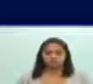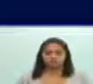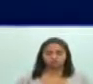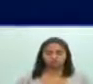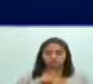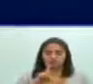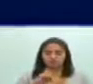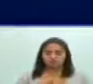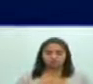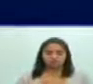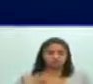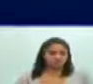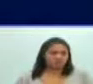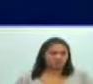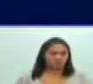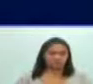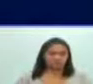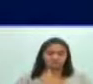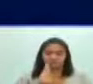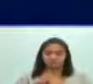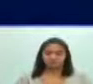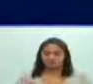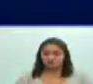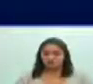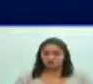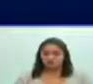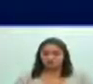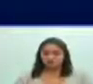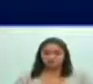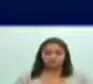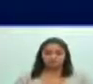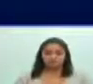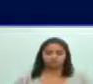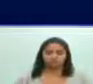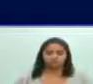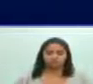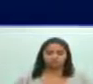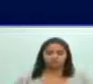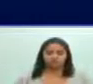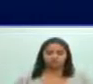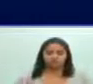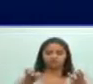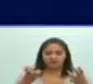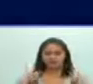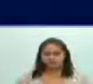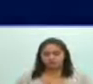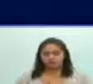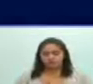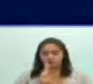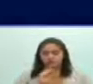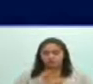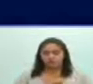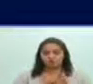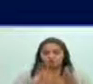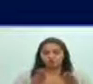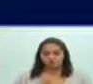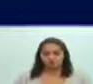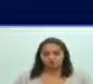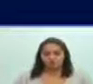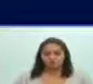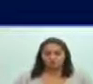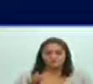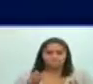dices nada. Otros denotan cantidad cuando digo todo, cuando digo demasiado.